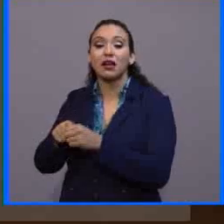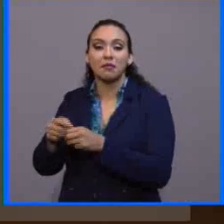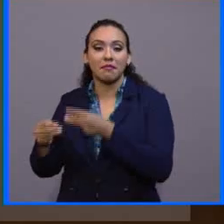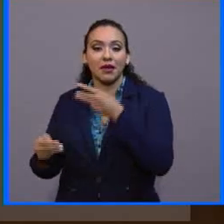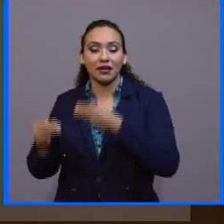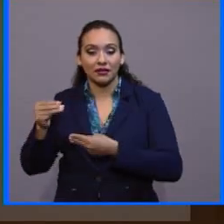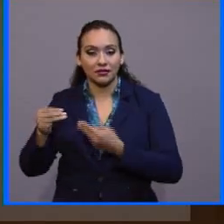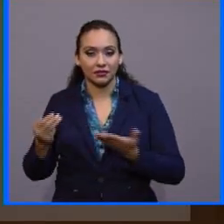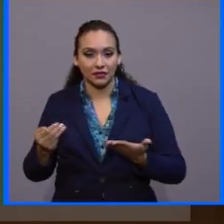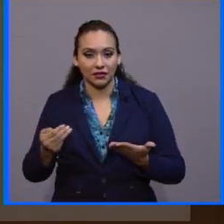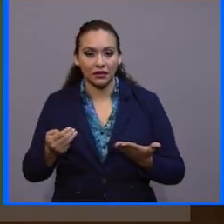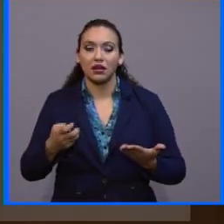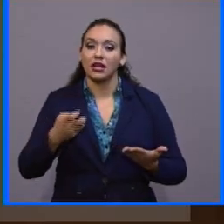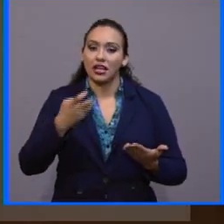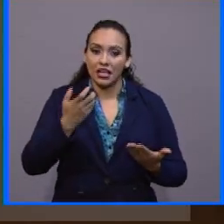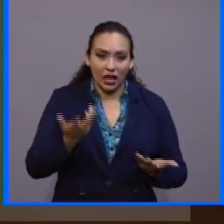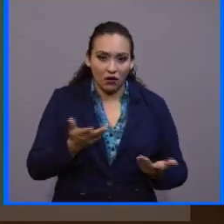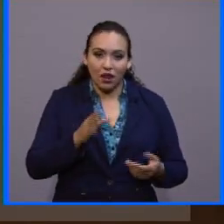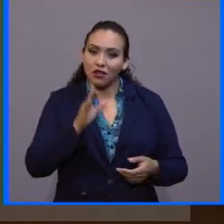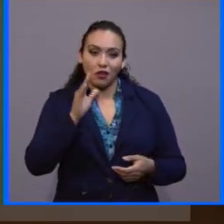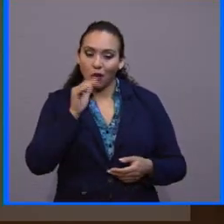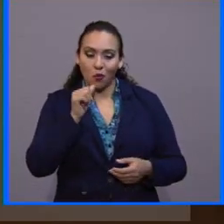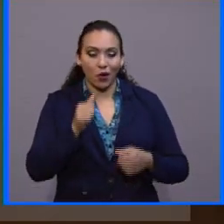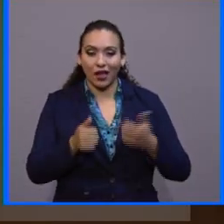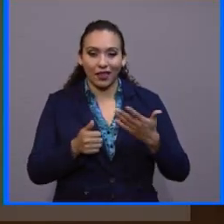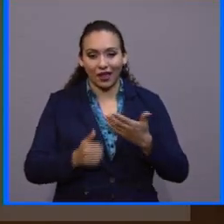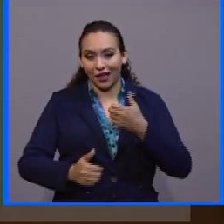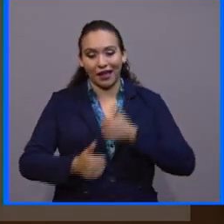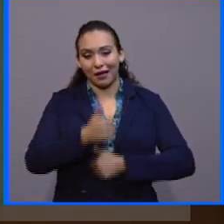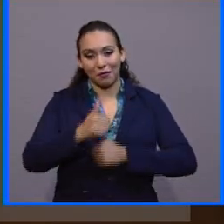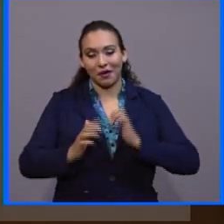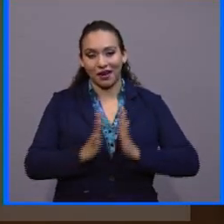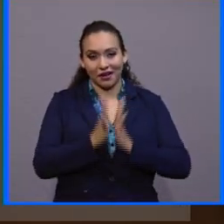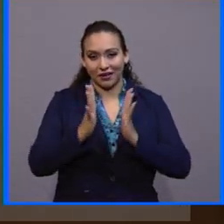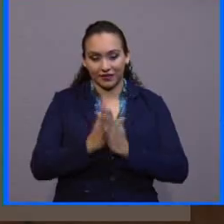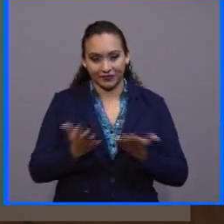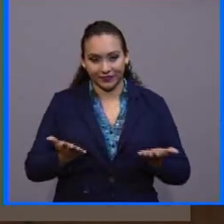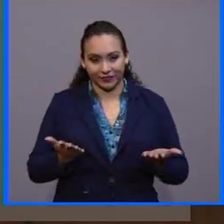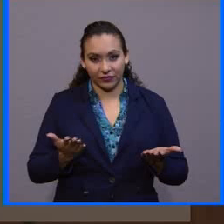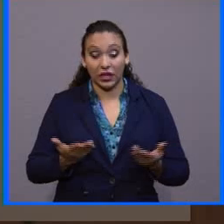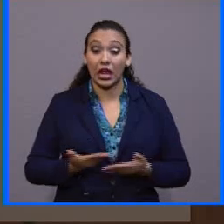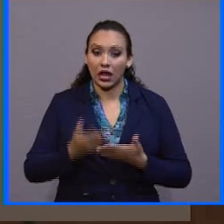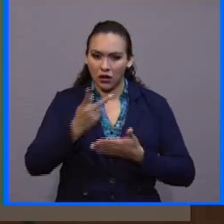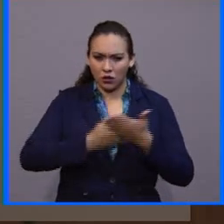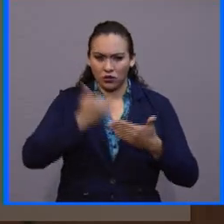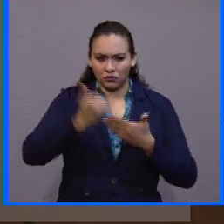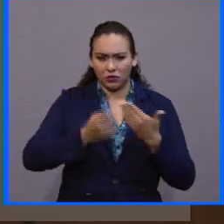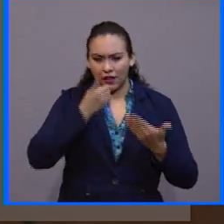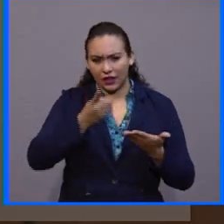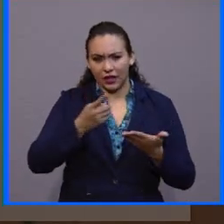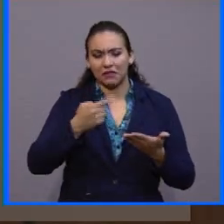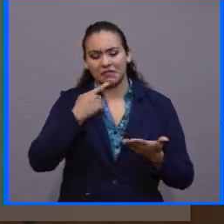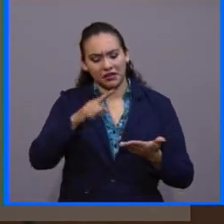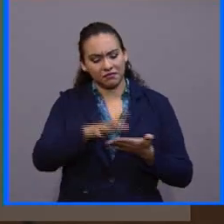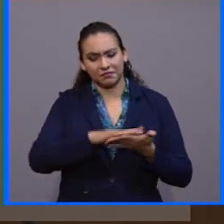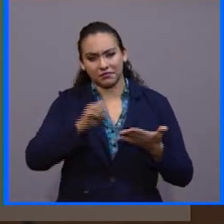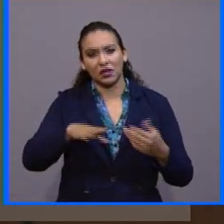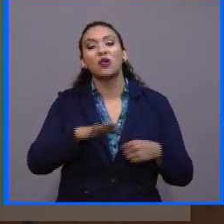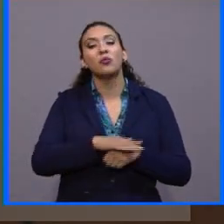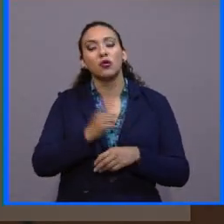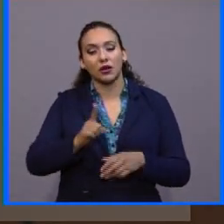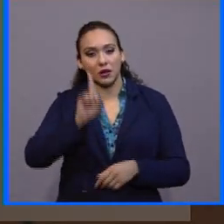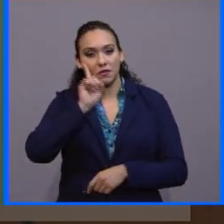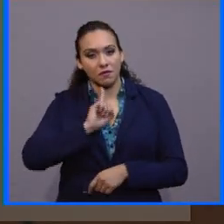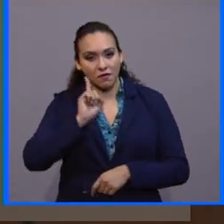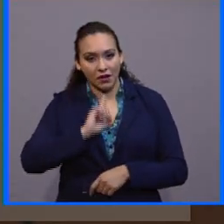con lo que se le impide competir por el cargo que ella desea. En el proyecto se declara improcedente la demanda debido a que la